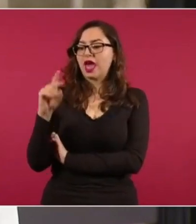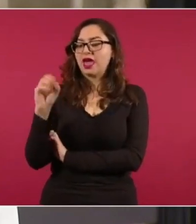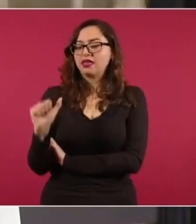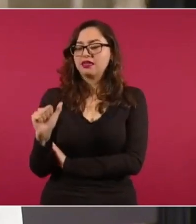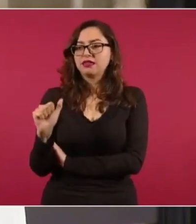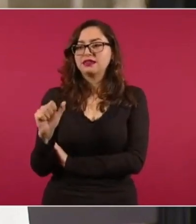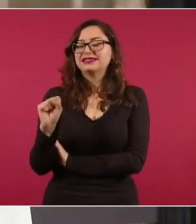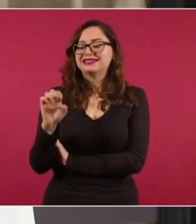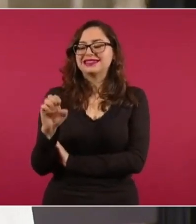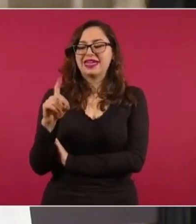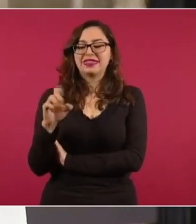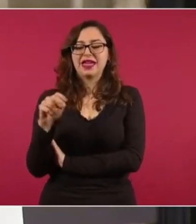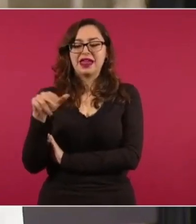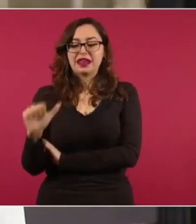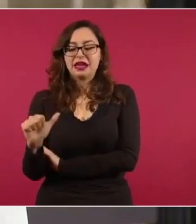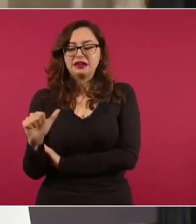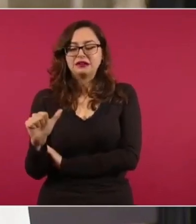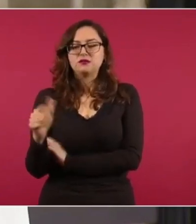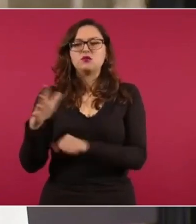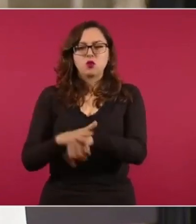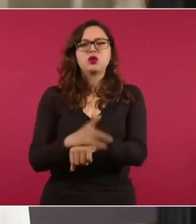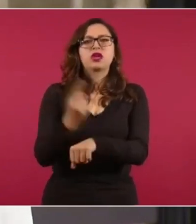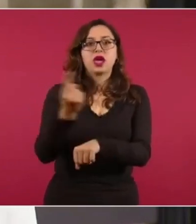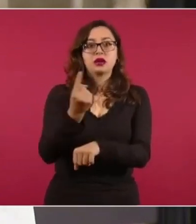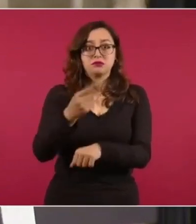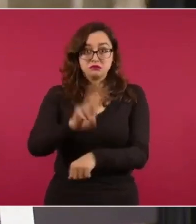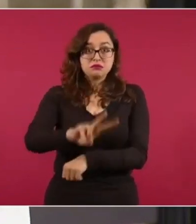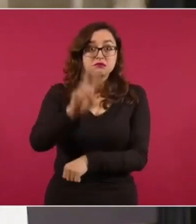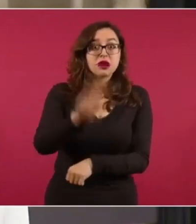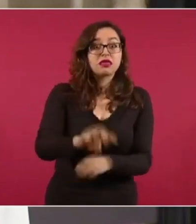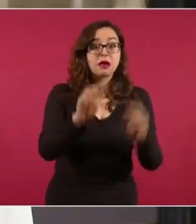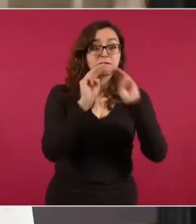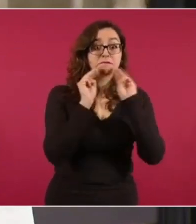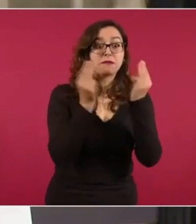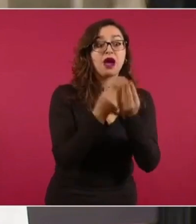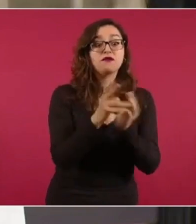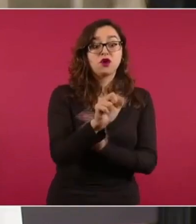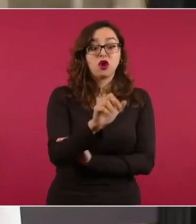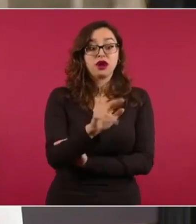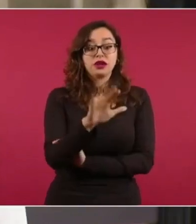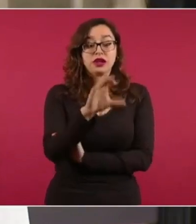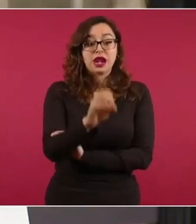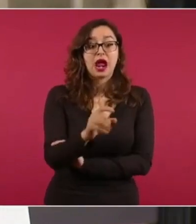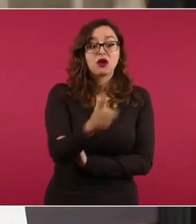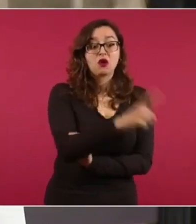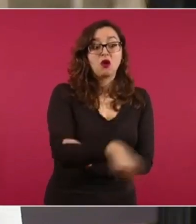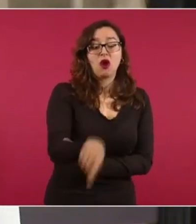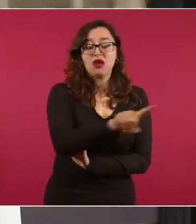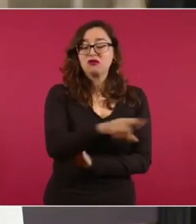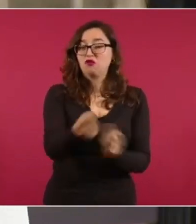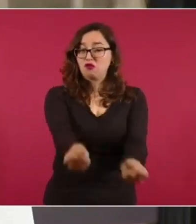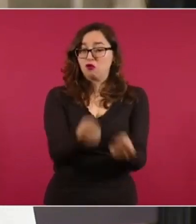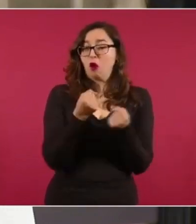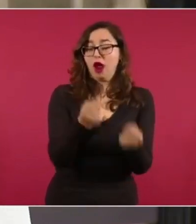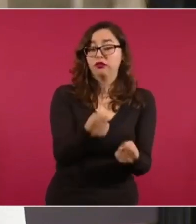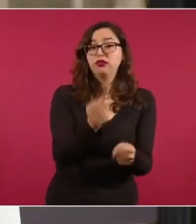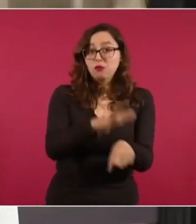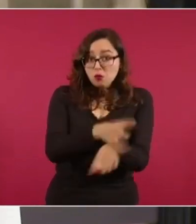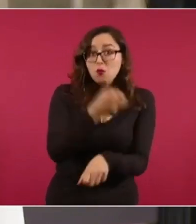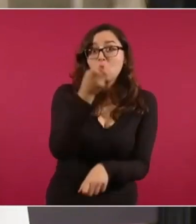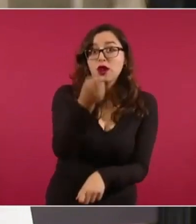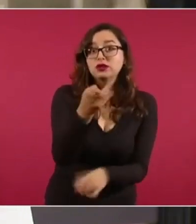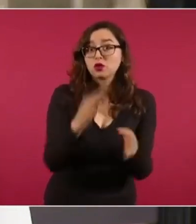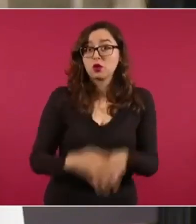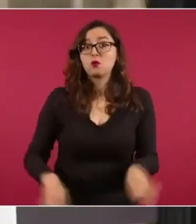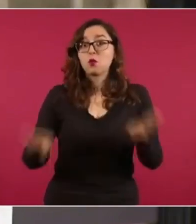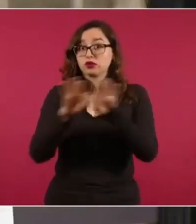hace una de las más violentas del mundo, con un poder, reitero, cuasi militar que pone en riesgo al